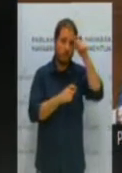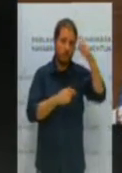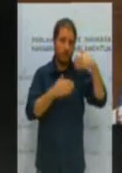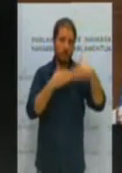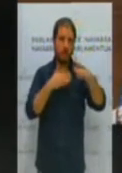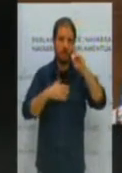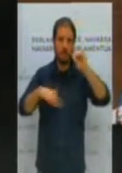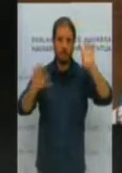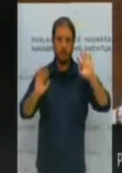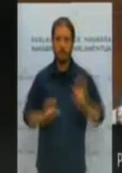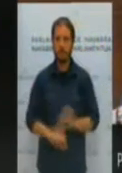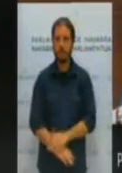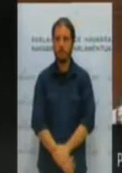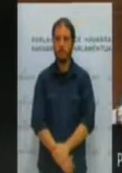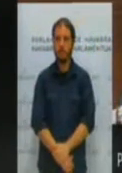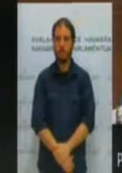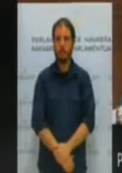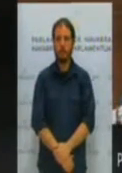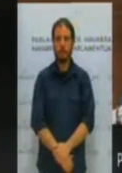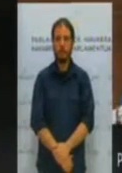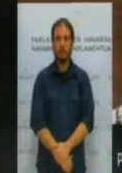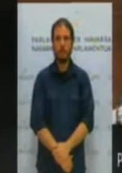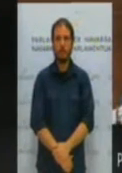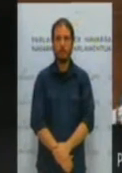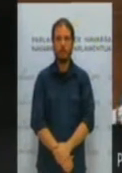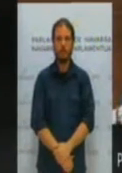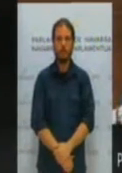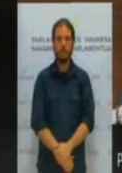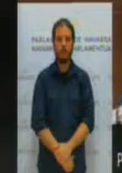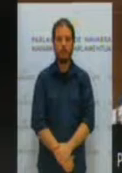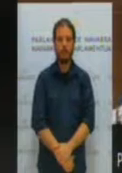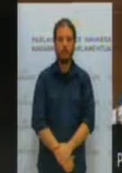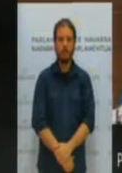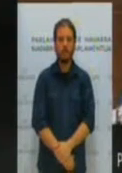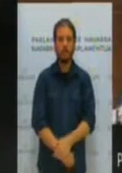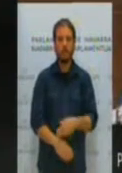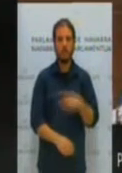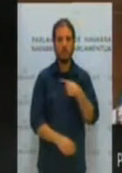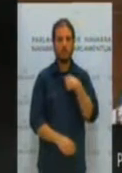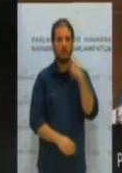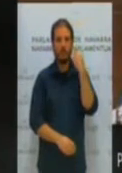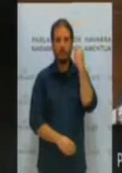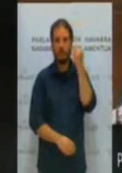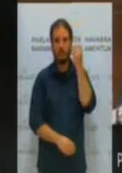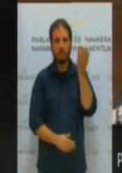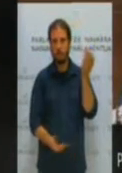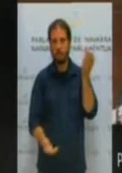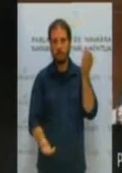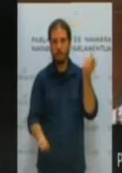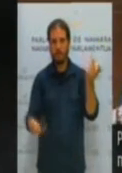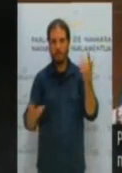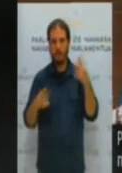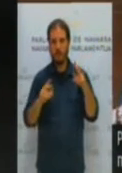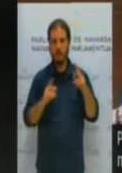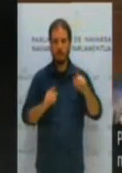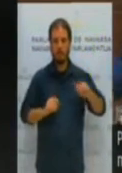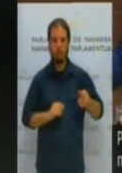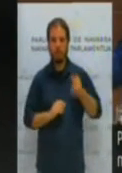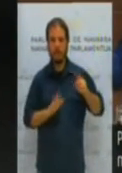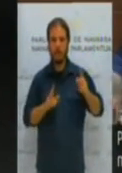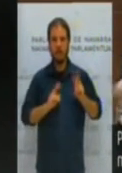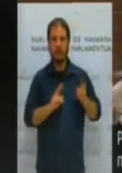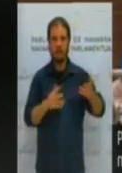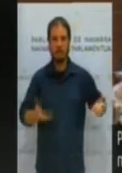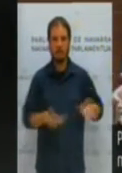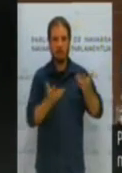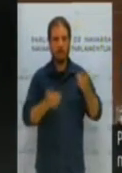Por lo tanto, yo creo que esto ya no es cuestión de a mayor o menor agitación. Esto es una realidad.